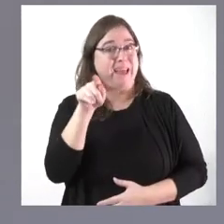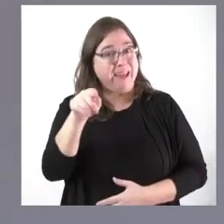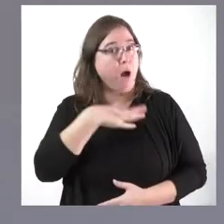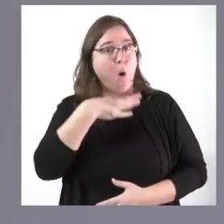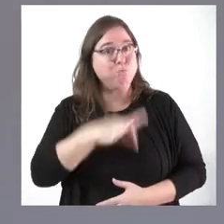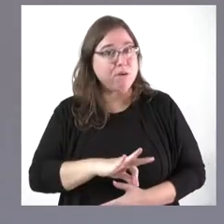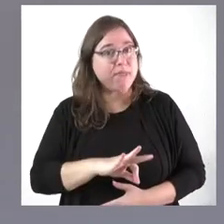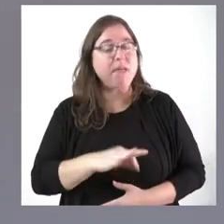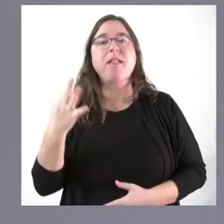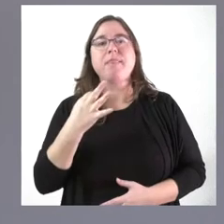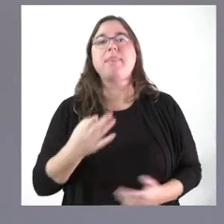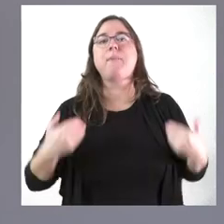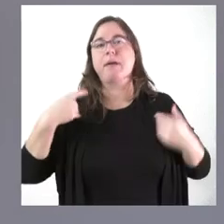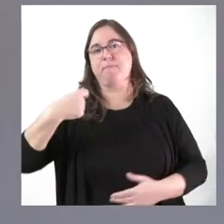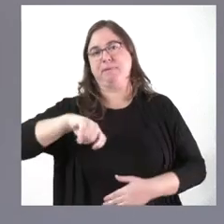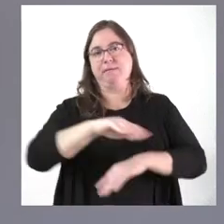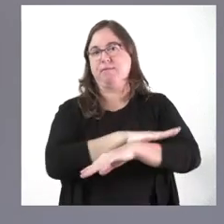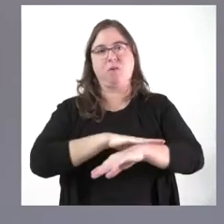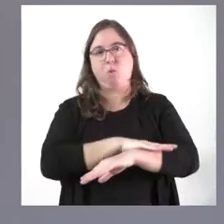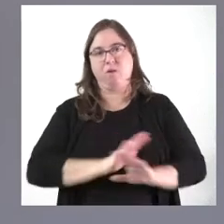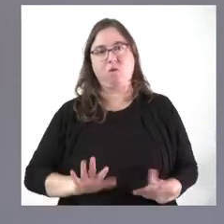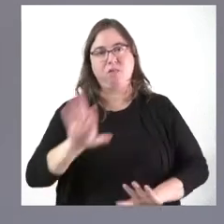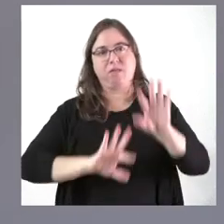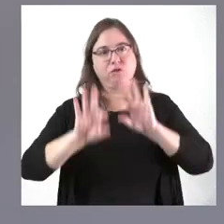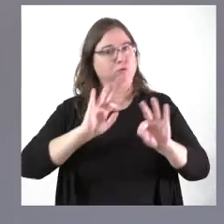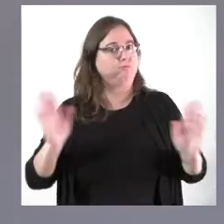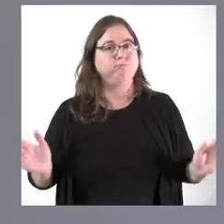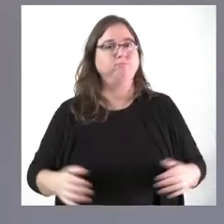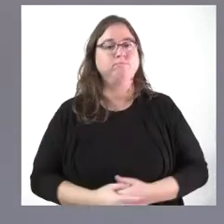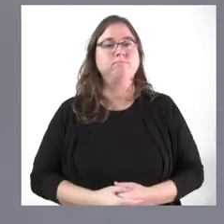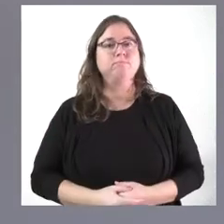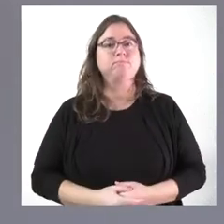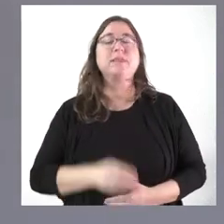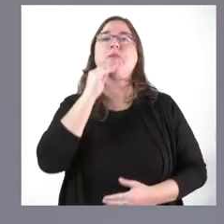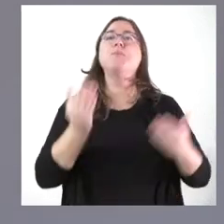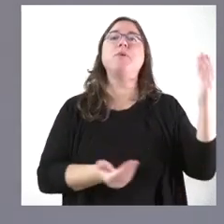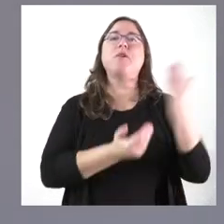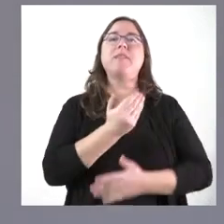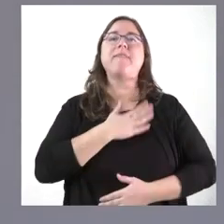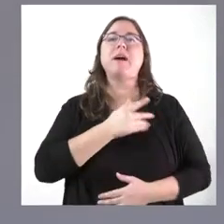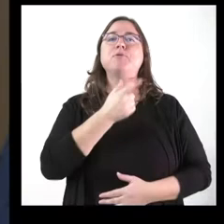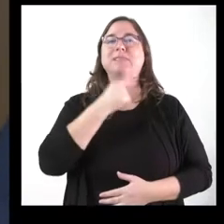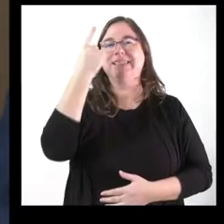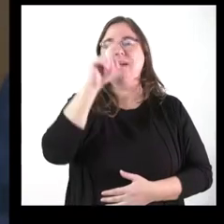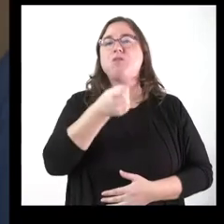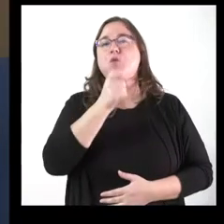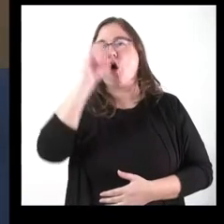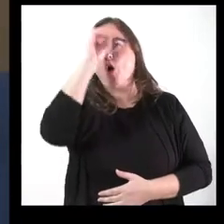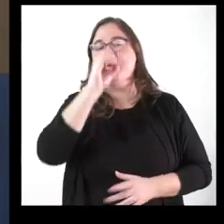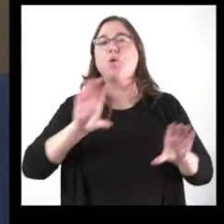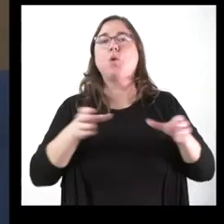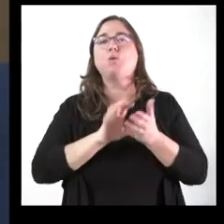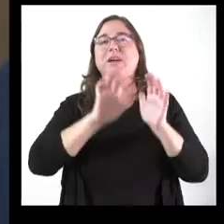Pues tendrá que ser el presidente del gobierno quien tiene las que tome las decisiones oportunas Buenos días A mí me gustaría saber cómo valora la junta de las últimas noticias